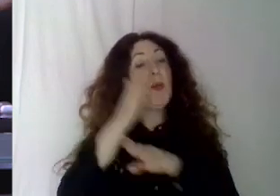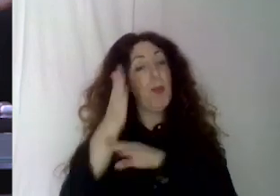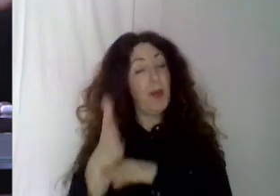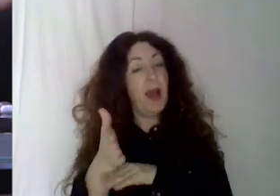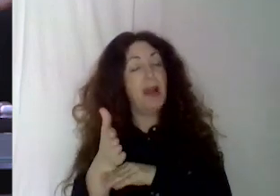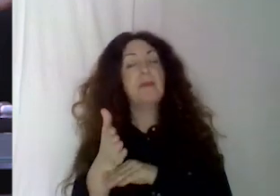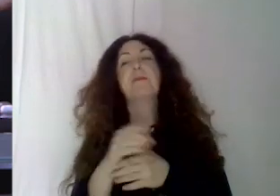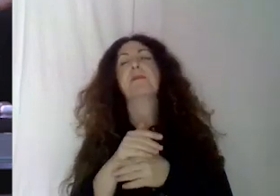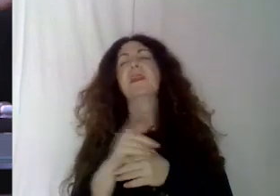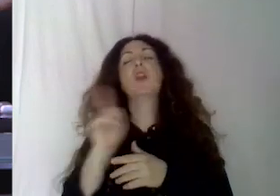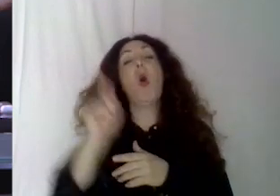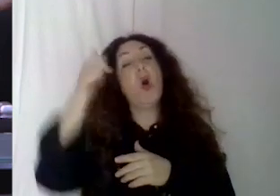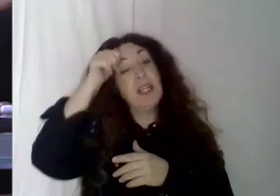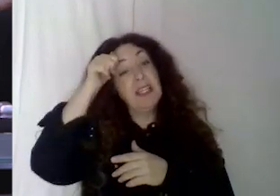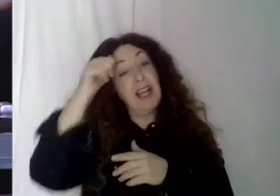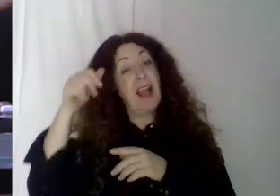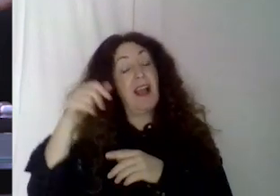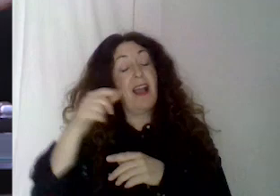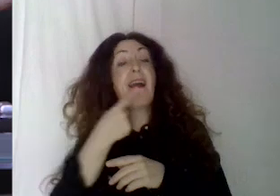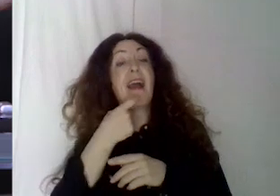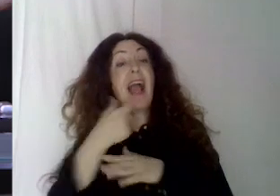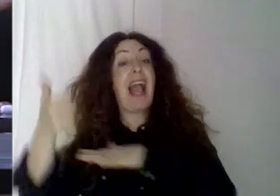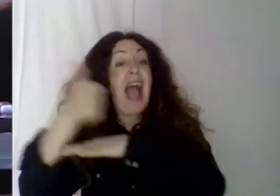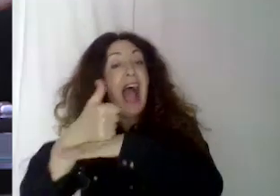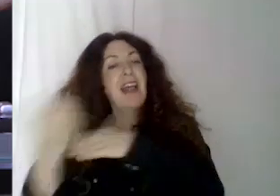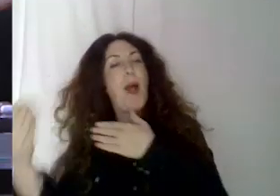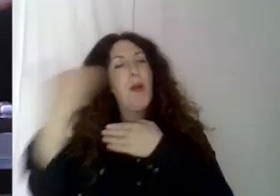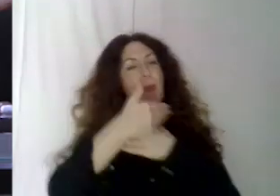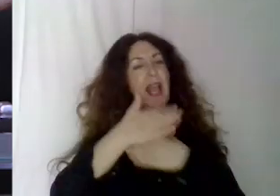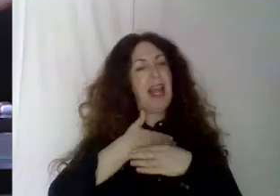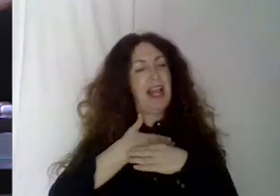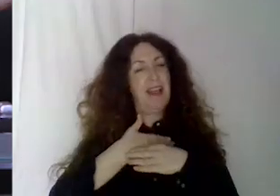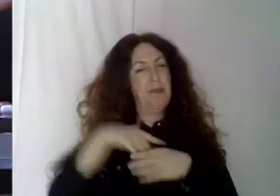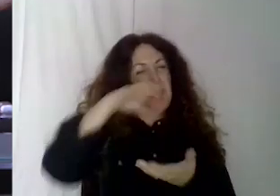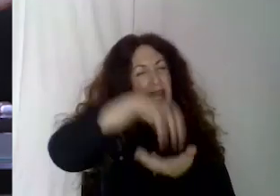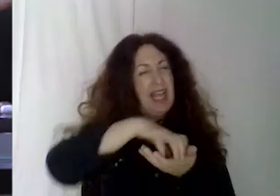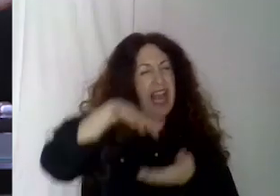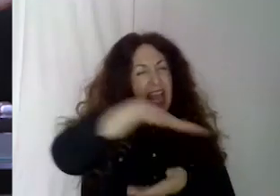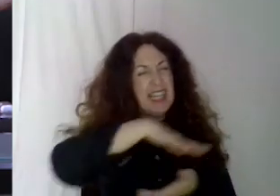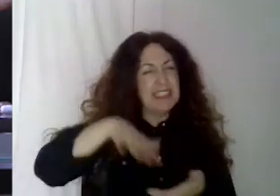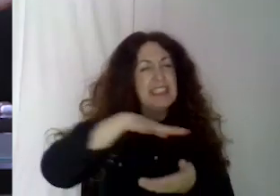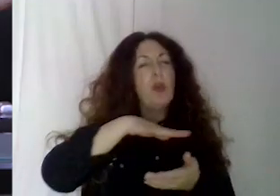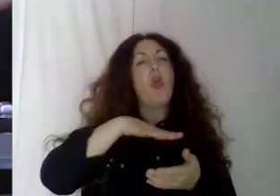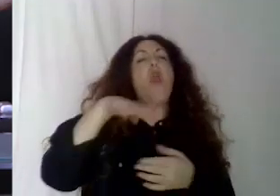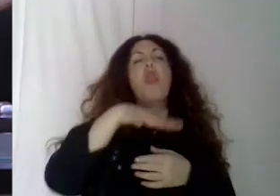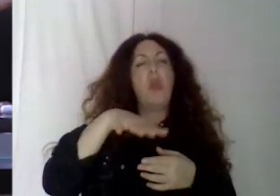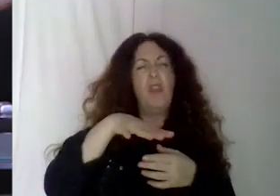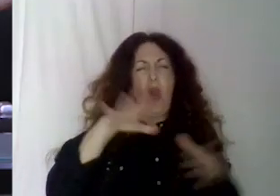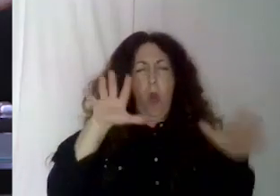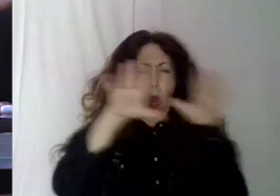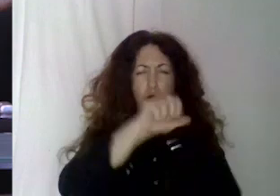llega a 50 por 70, que es una cesta con frutas, un bodegón. Y entonces está Di